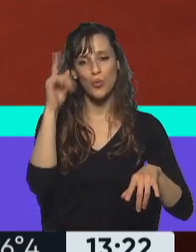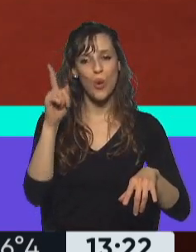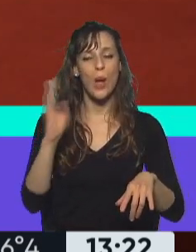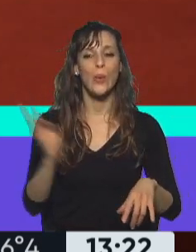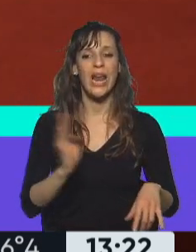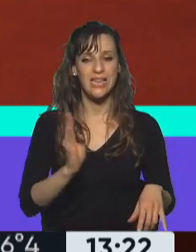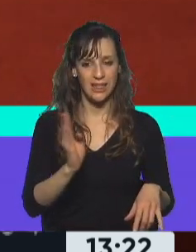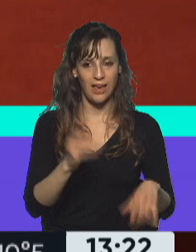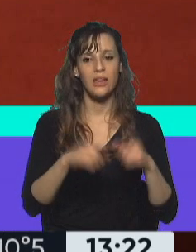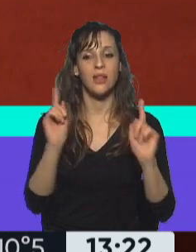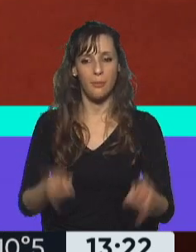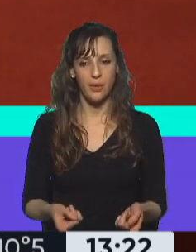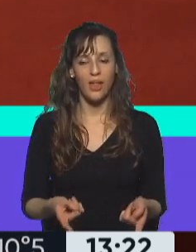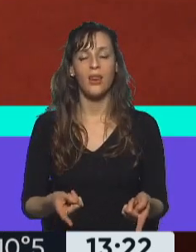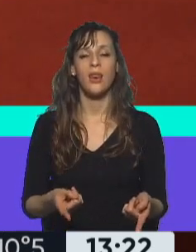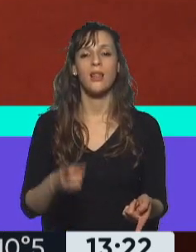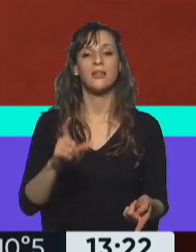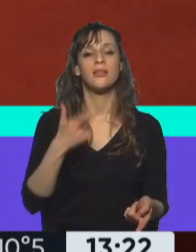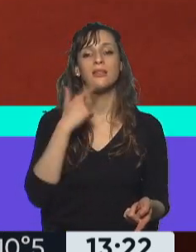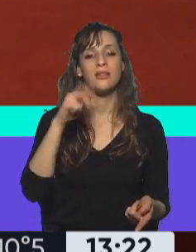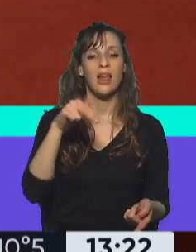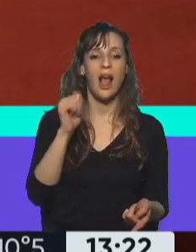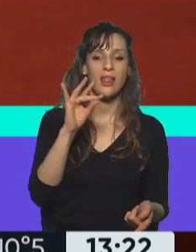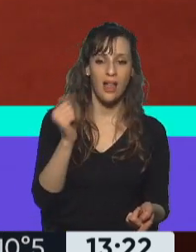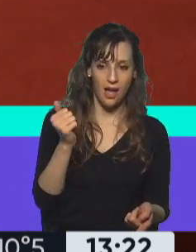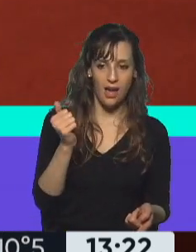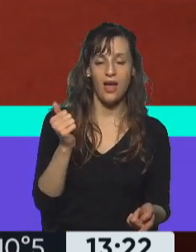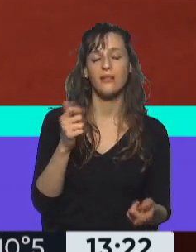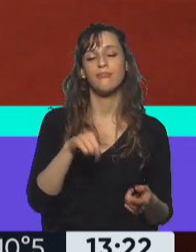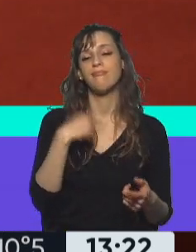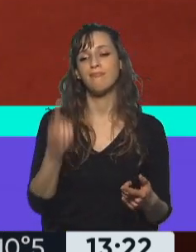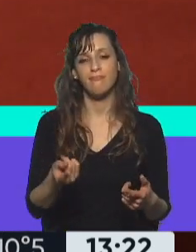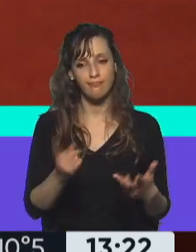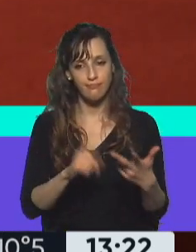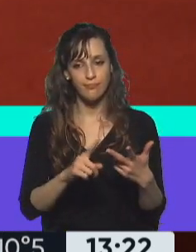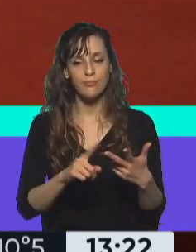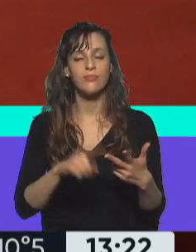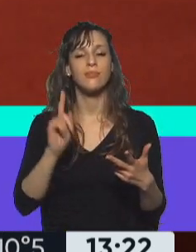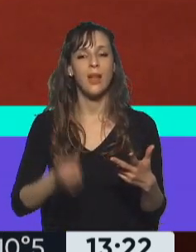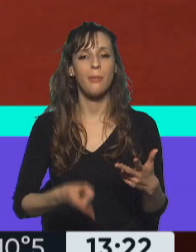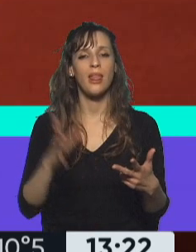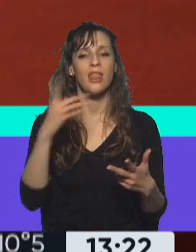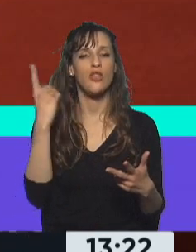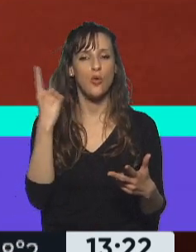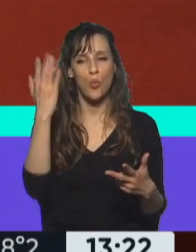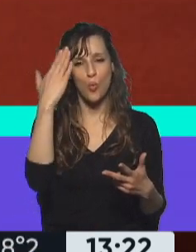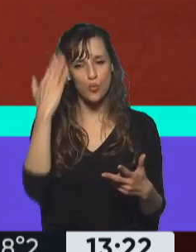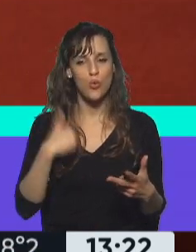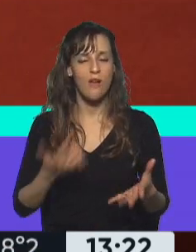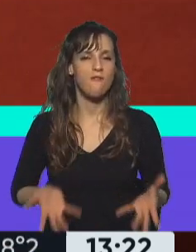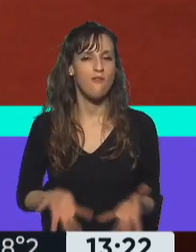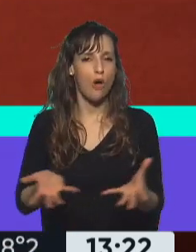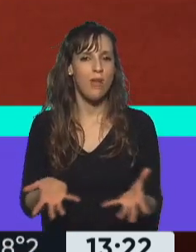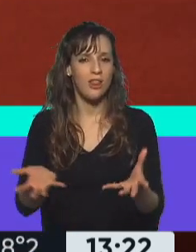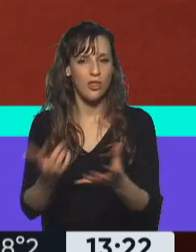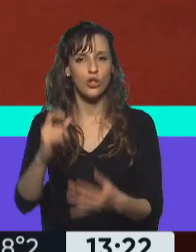el Facebook de la Dirección de Cultura de Ensenada, desde la Dirección de Cultura y Fomento de Citibel, distintos